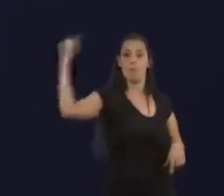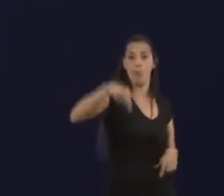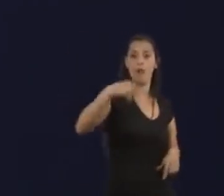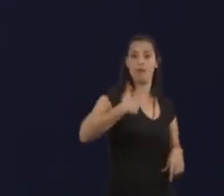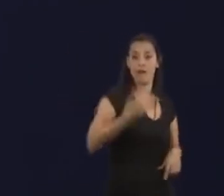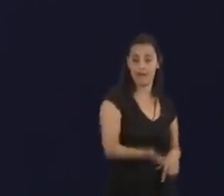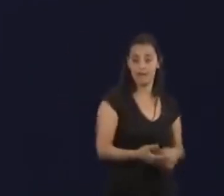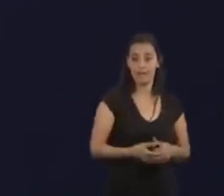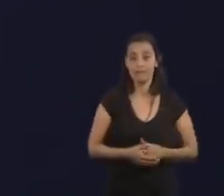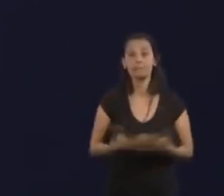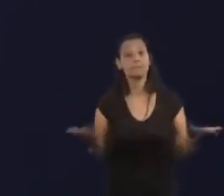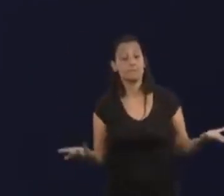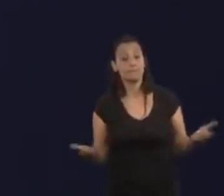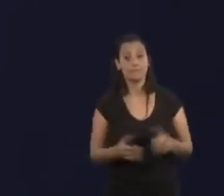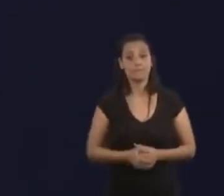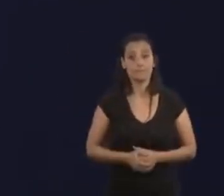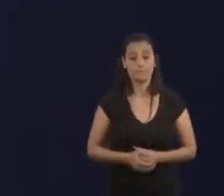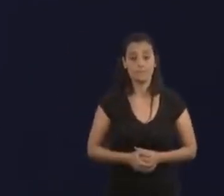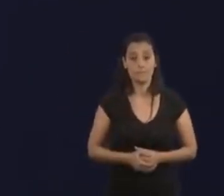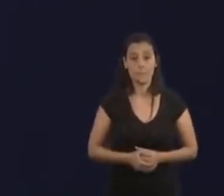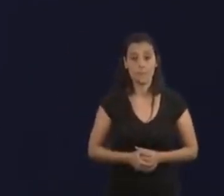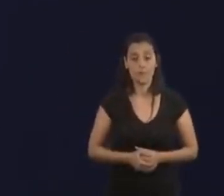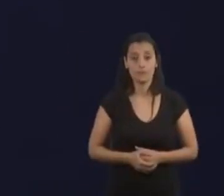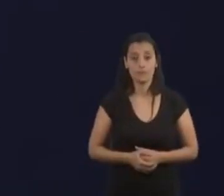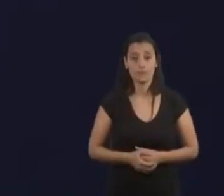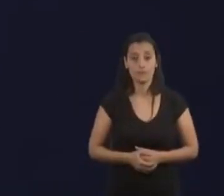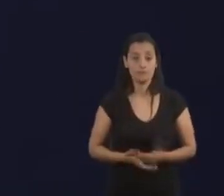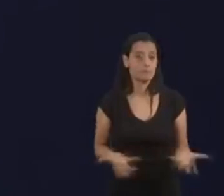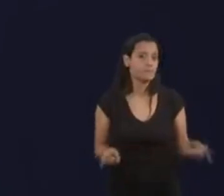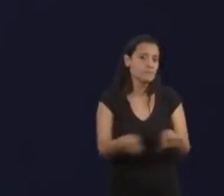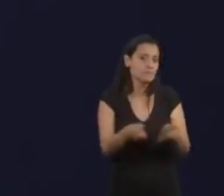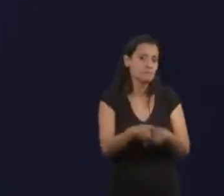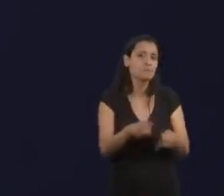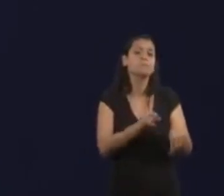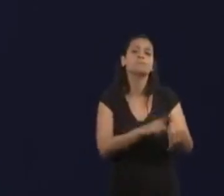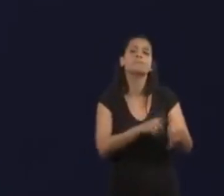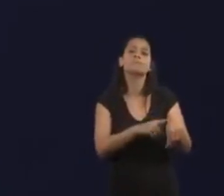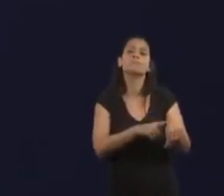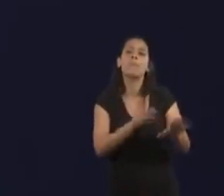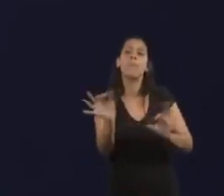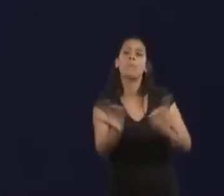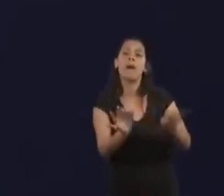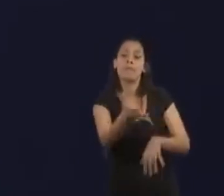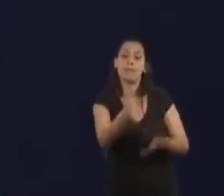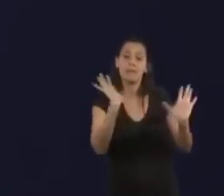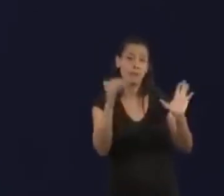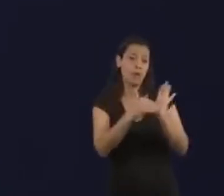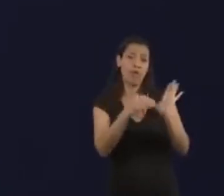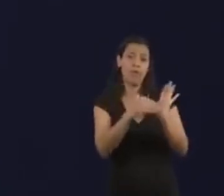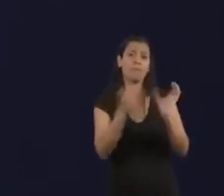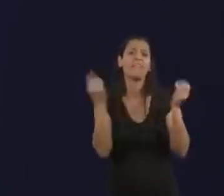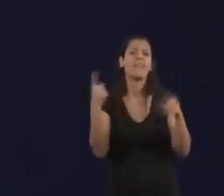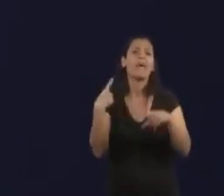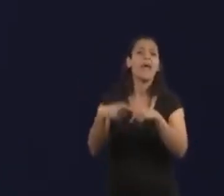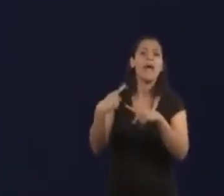la República Argentina Así que será también es estimativo porque dependemos mucho del del timing del evento pero